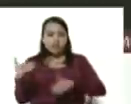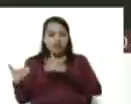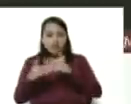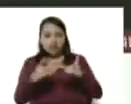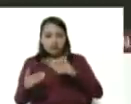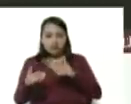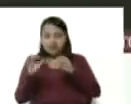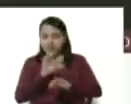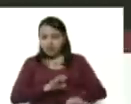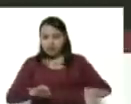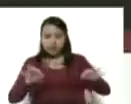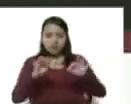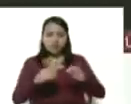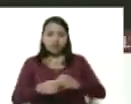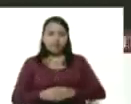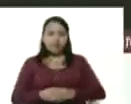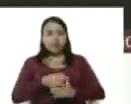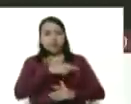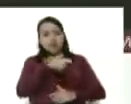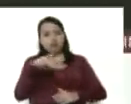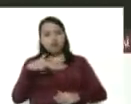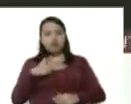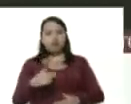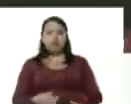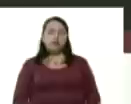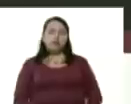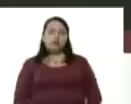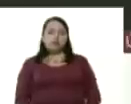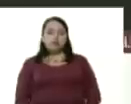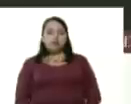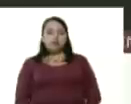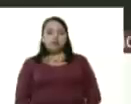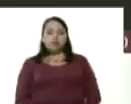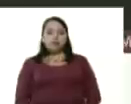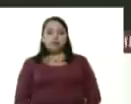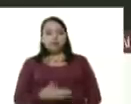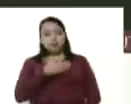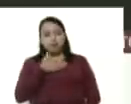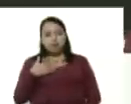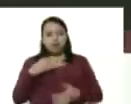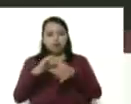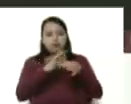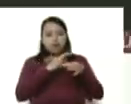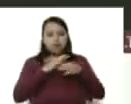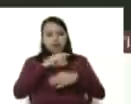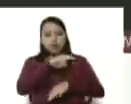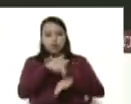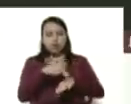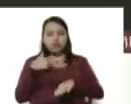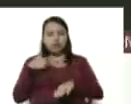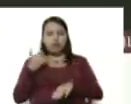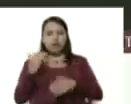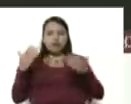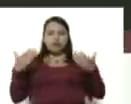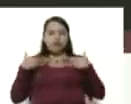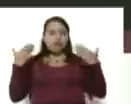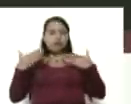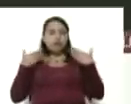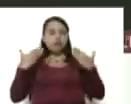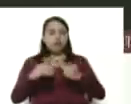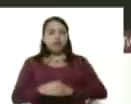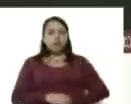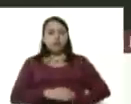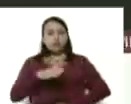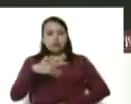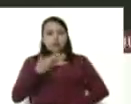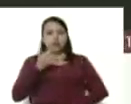absolutamente nadie. Así que nosotros abogamos por la unión nacional. Me alegra mucho que sectores